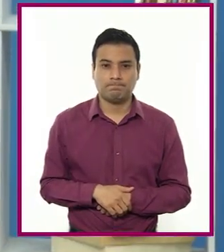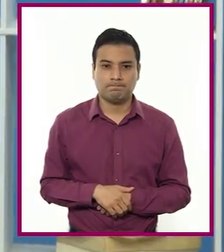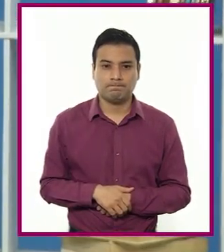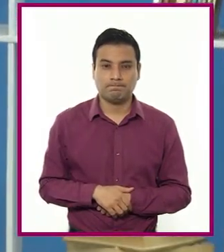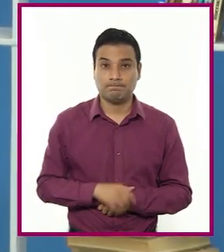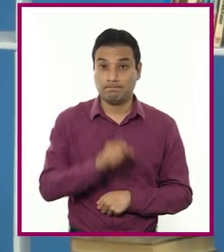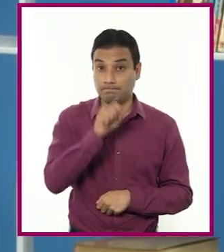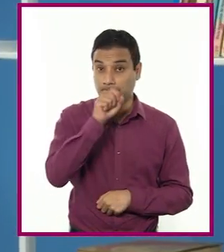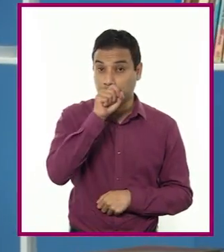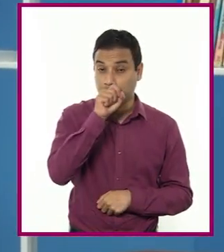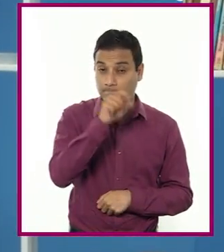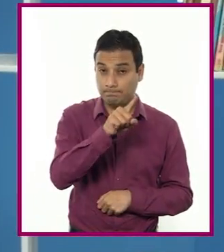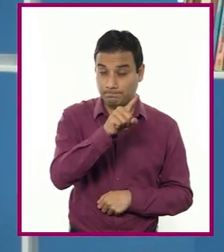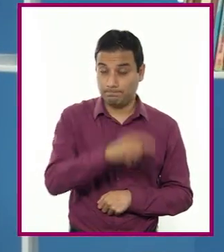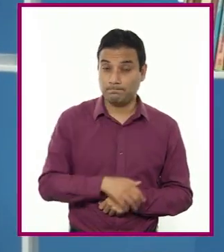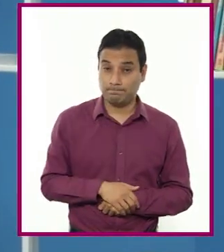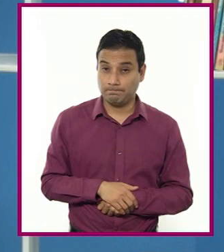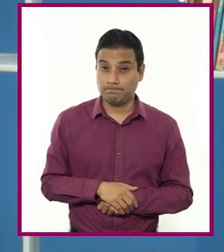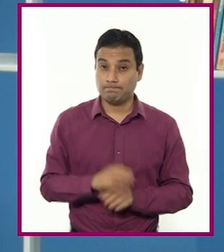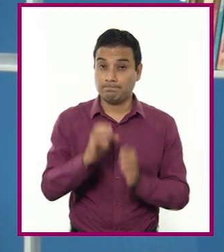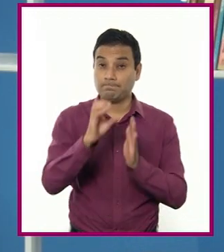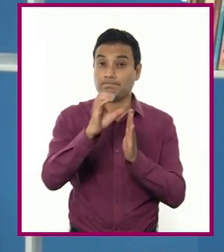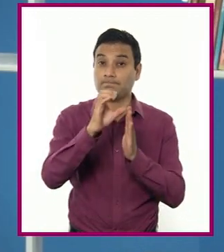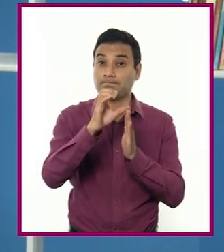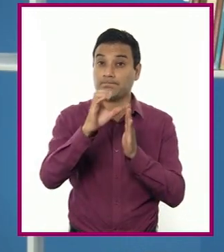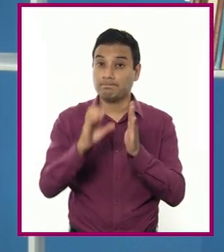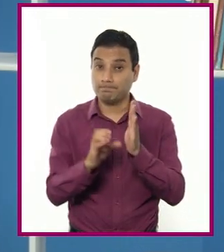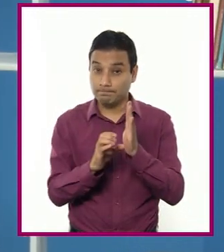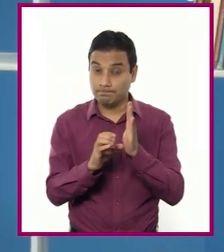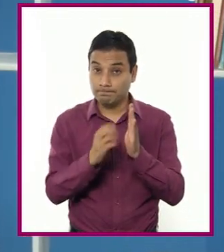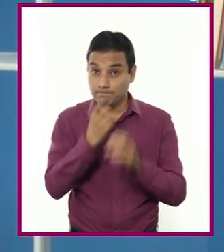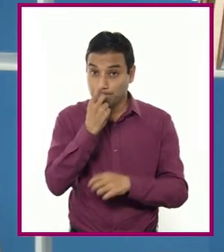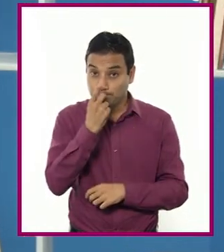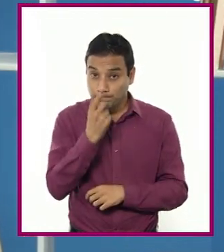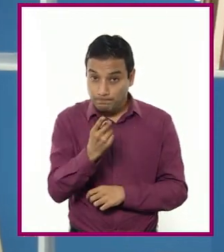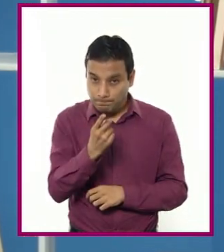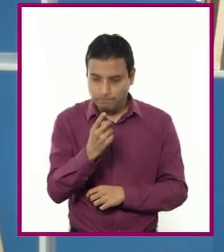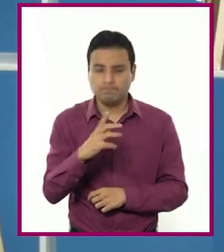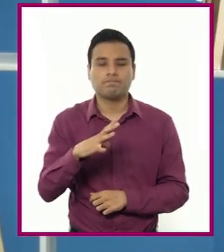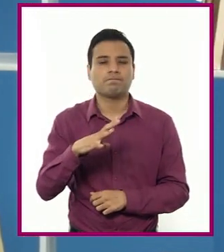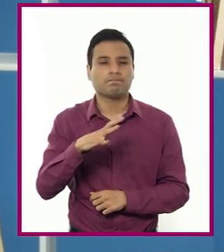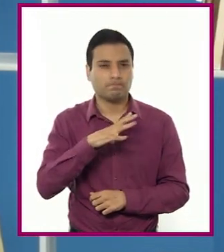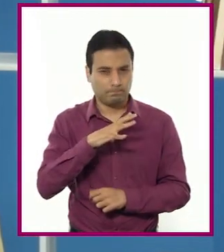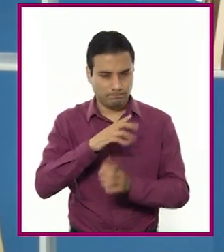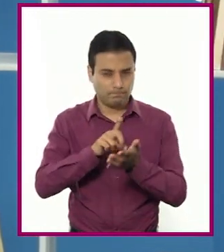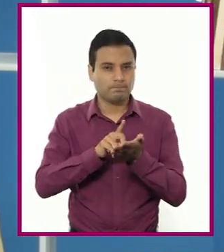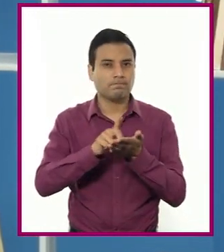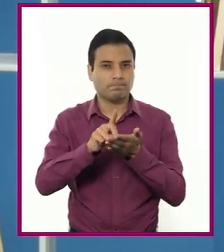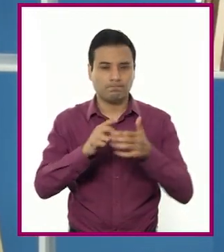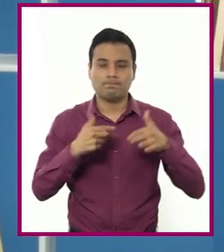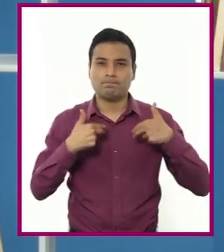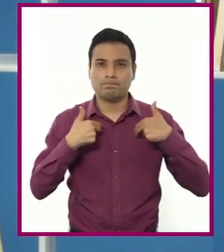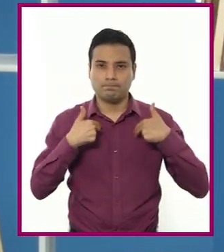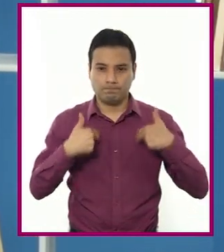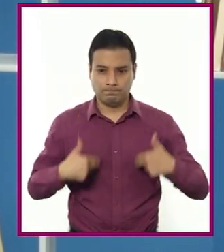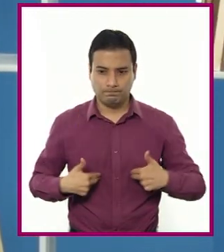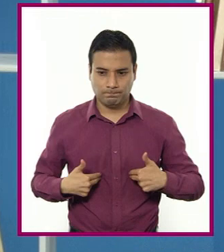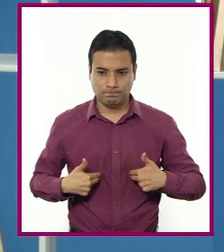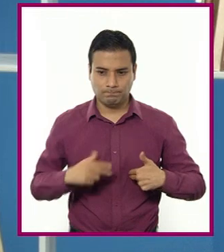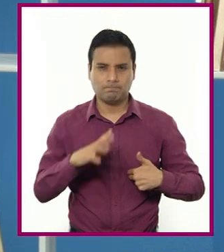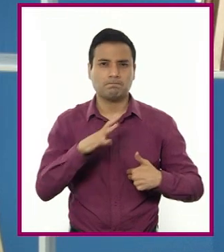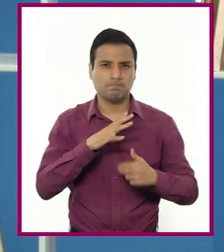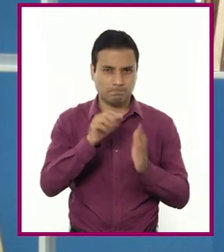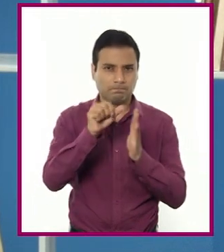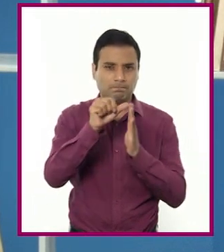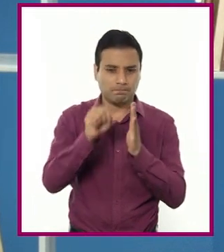en la Constitución que se reconocen los derechos humanos, existen apartados específicos que hablan sobre